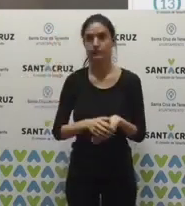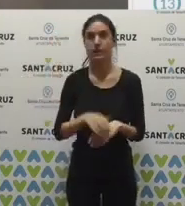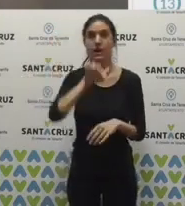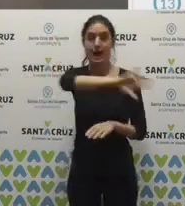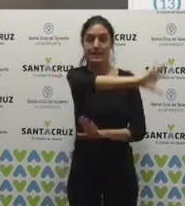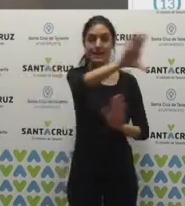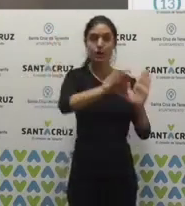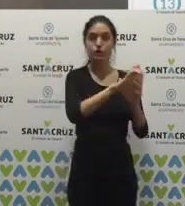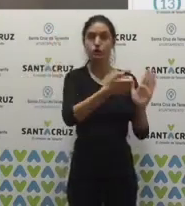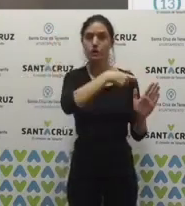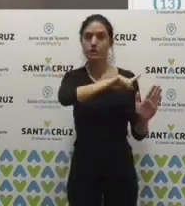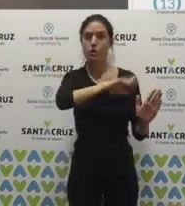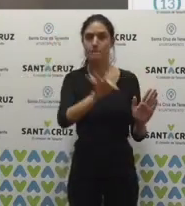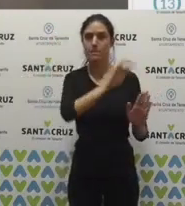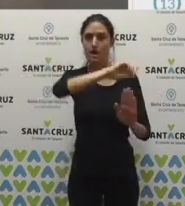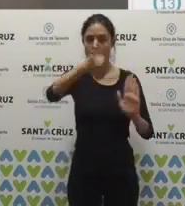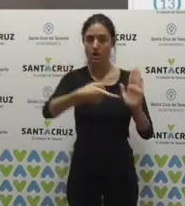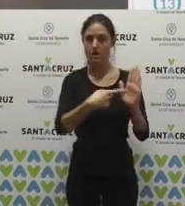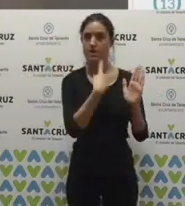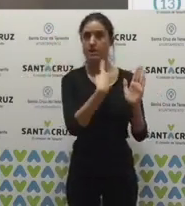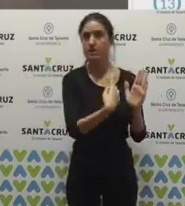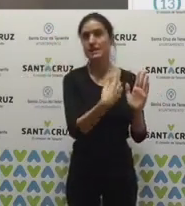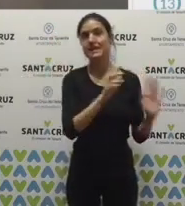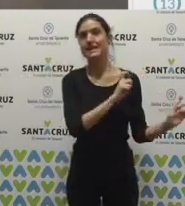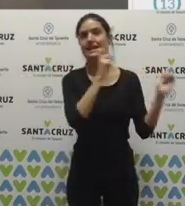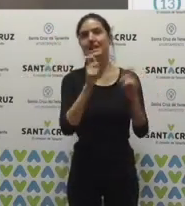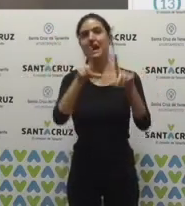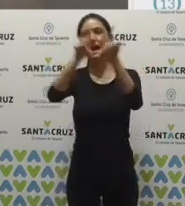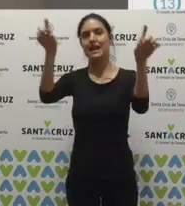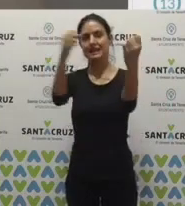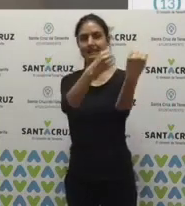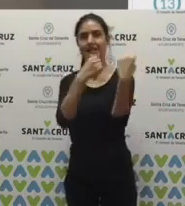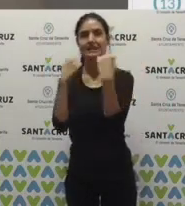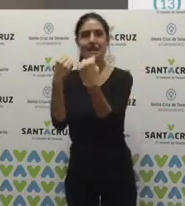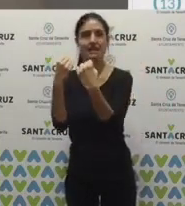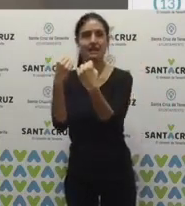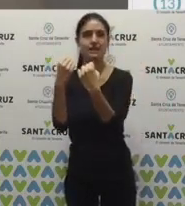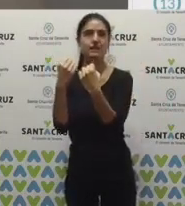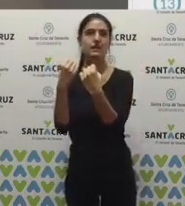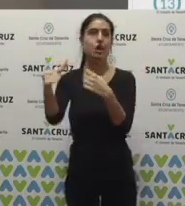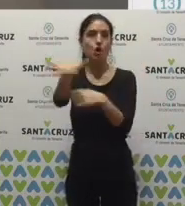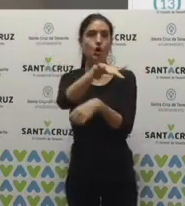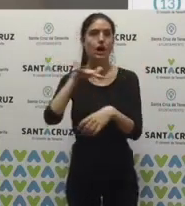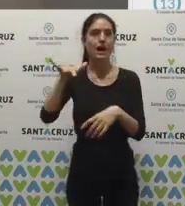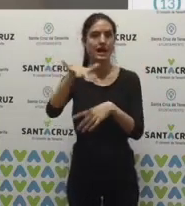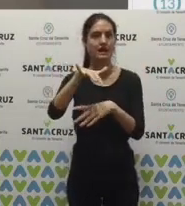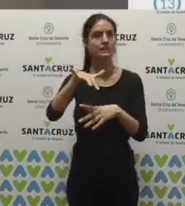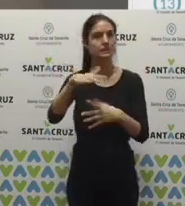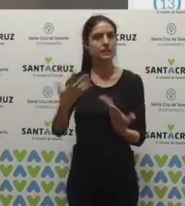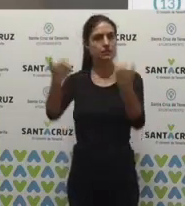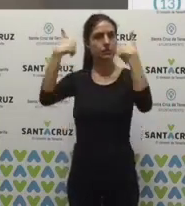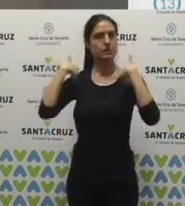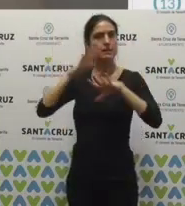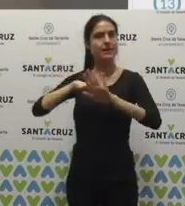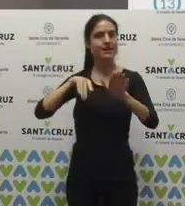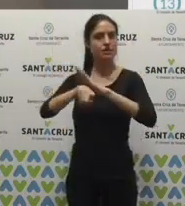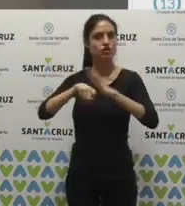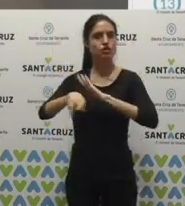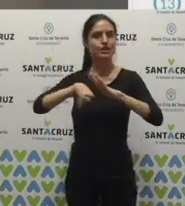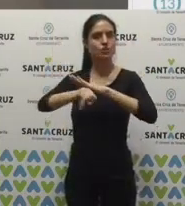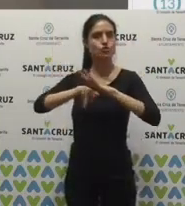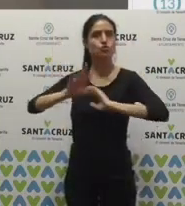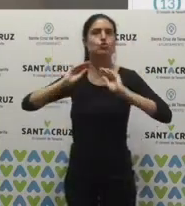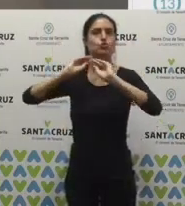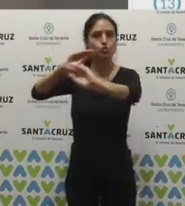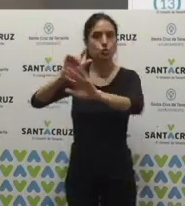española y las leyes otorgan a las entidades locales para la gestión de sus recursos está misma reivindicación en la que